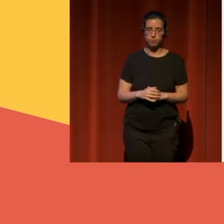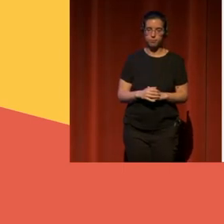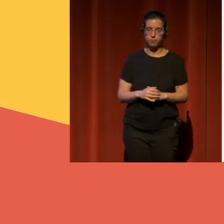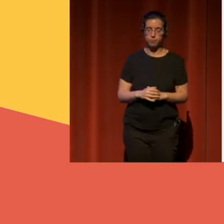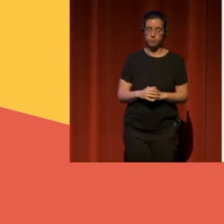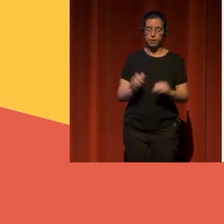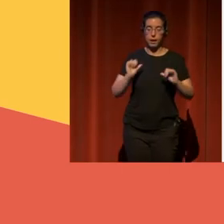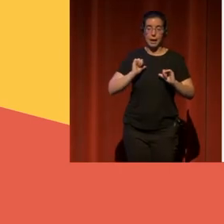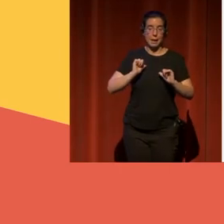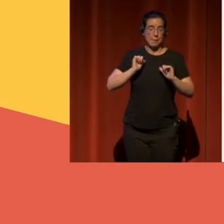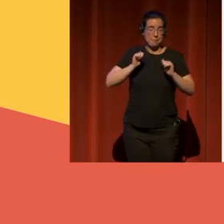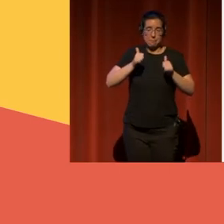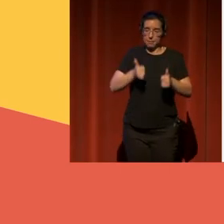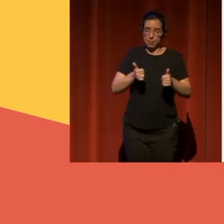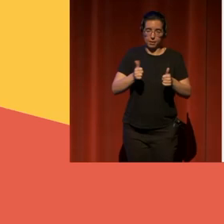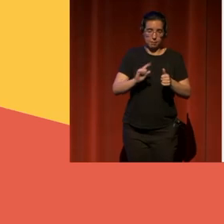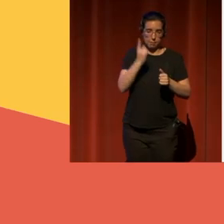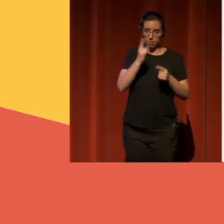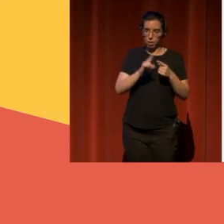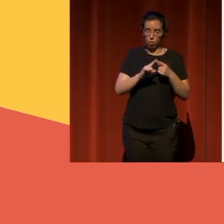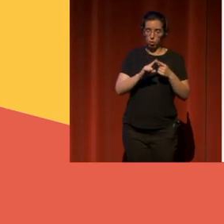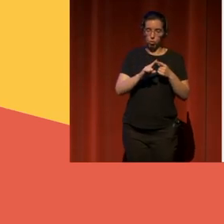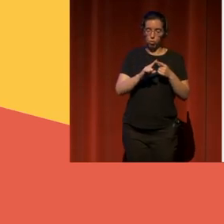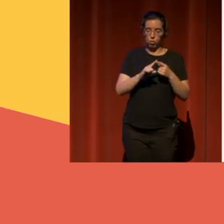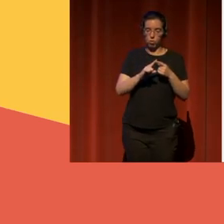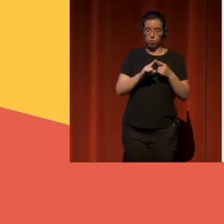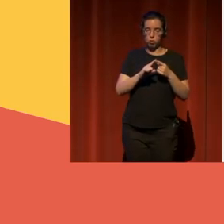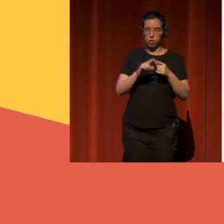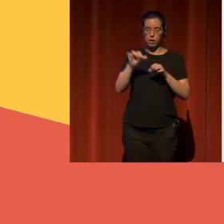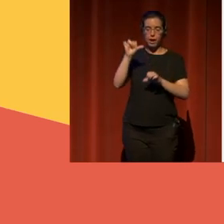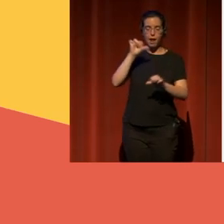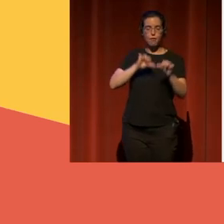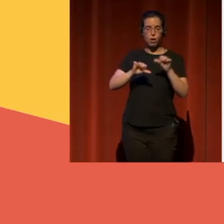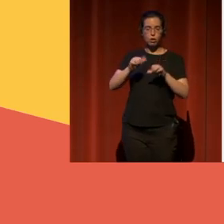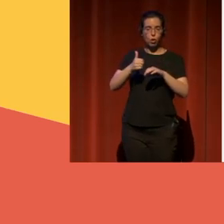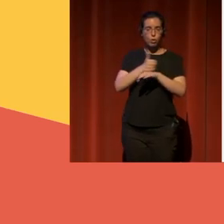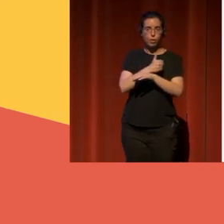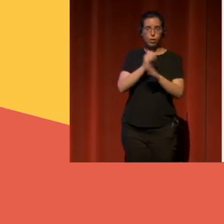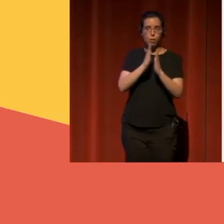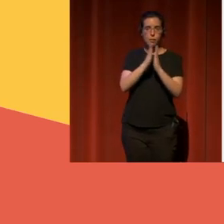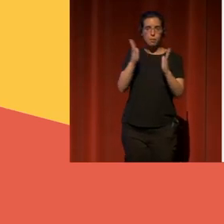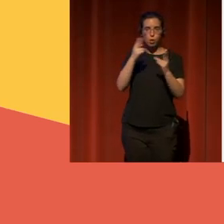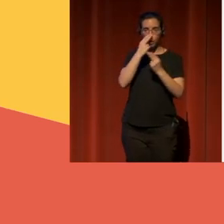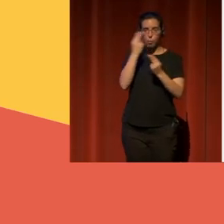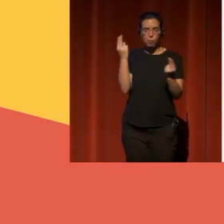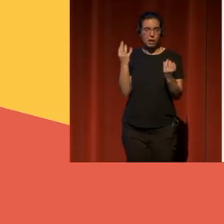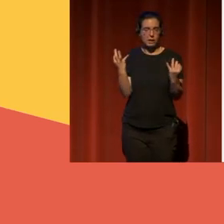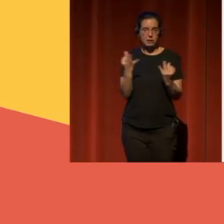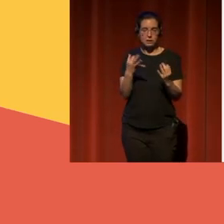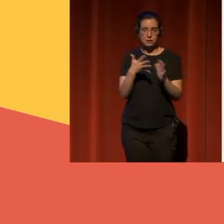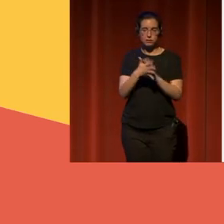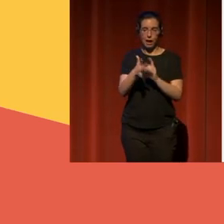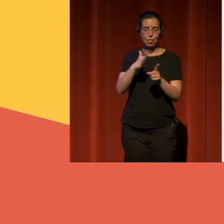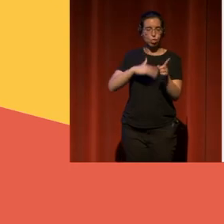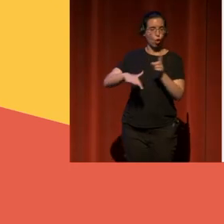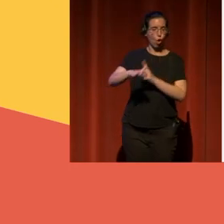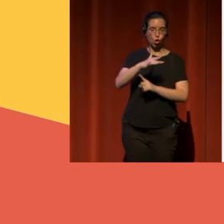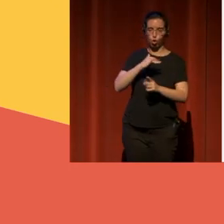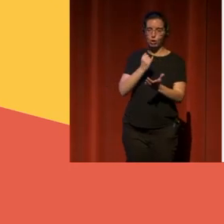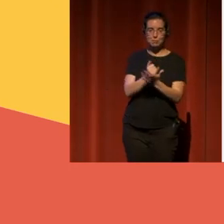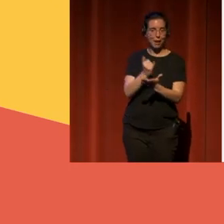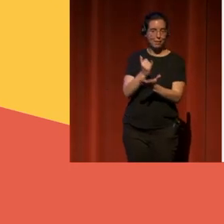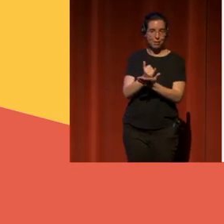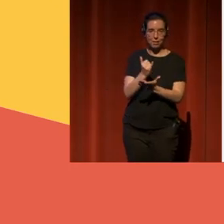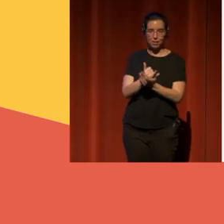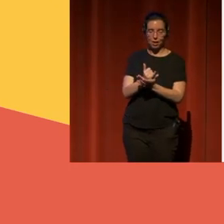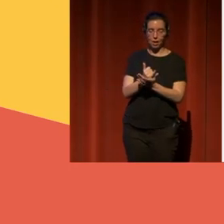Pero empecemos por el principio. Podemos entender laboratorio ciudadano en la biblioteca pública como un entorno experimental que la entidad pone